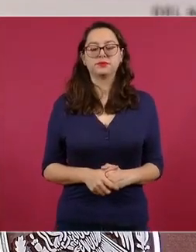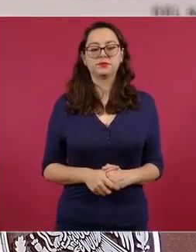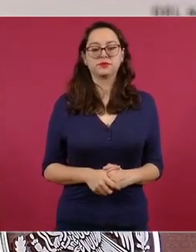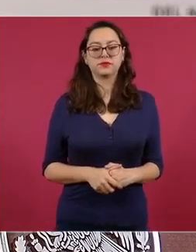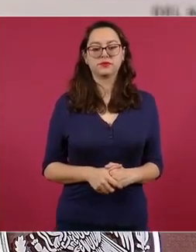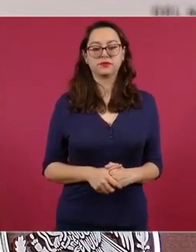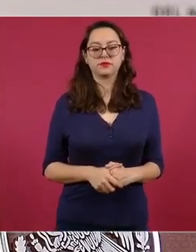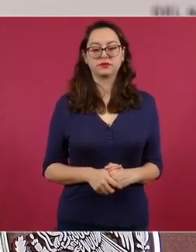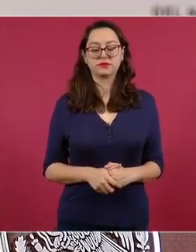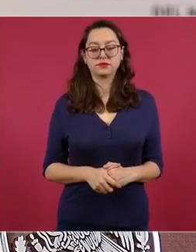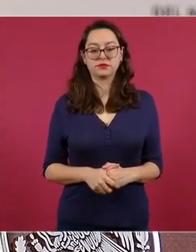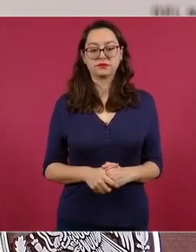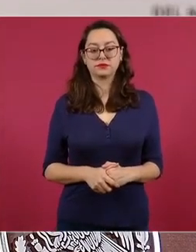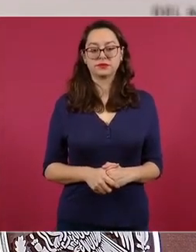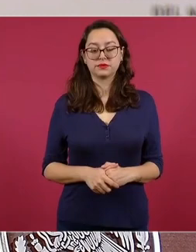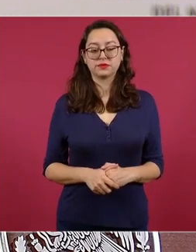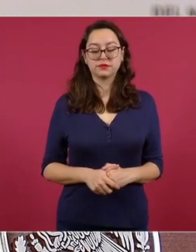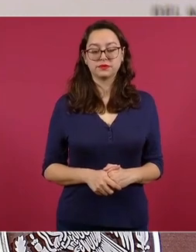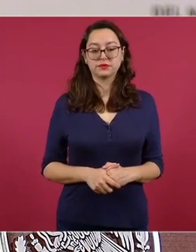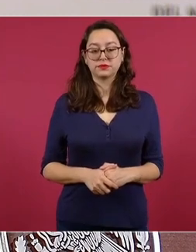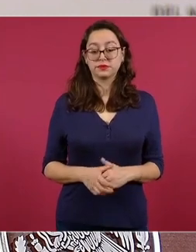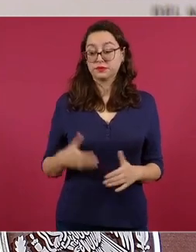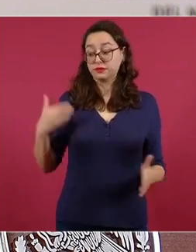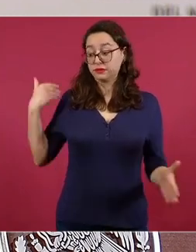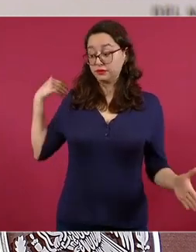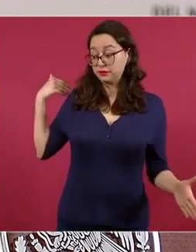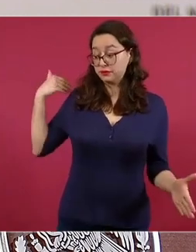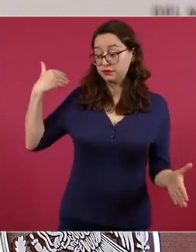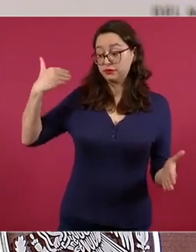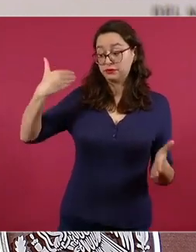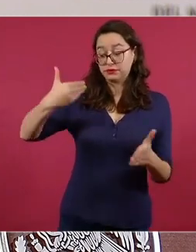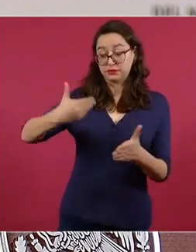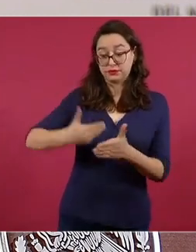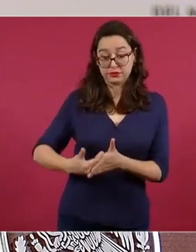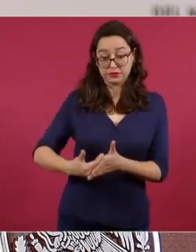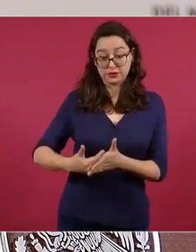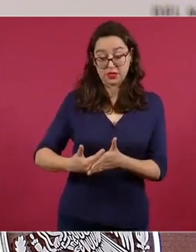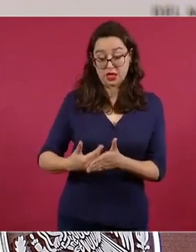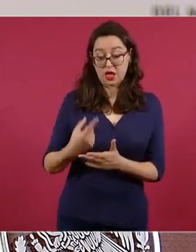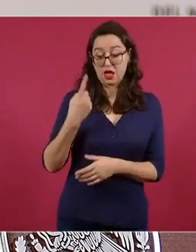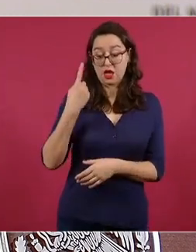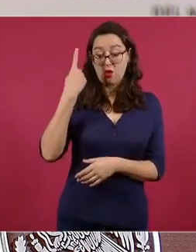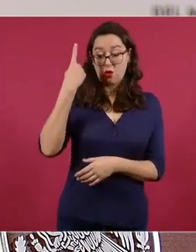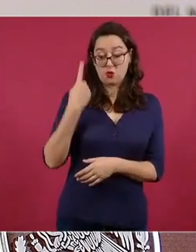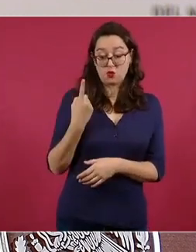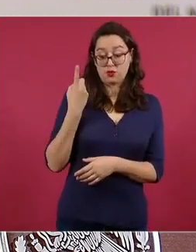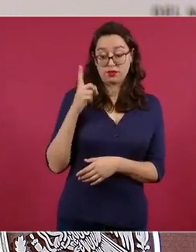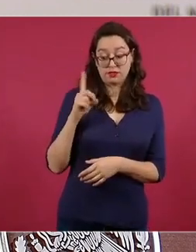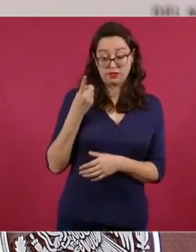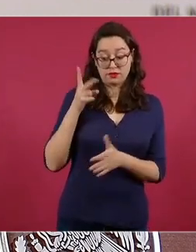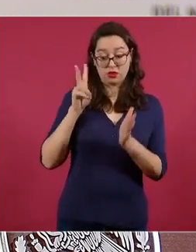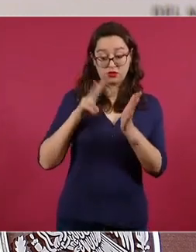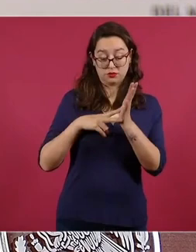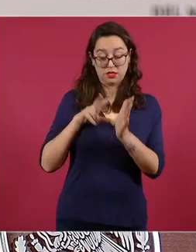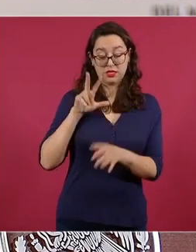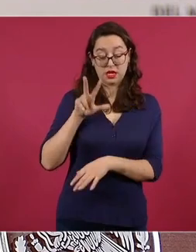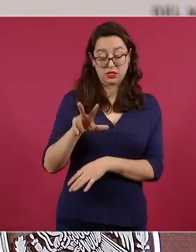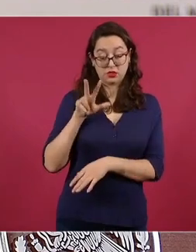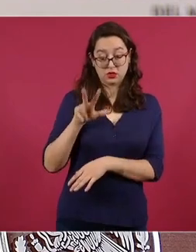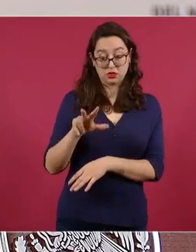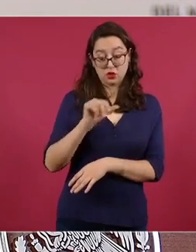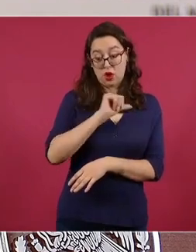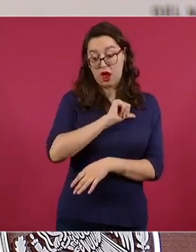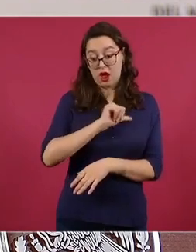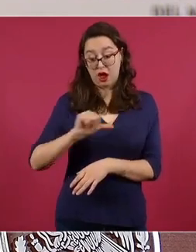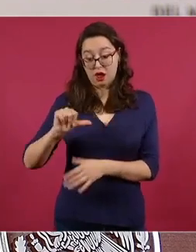Durante el tiempo de esta administración, es decir, del 1 de diciembre de 2018 a